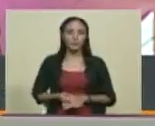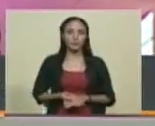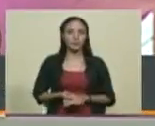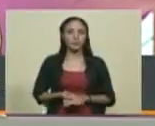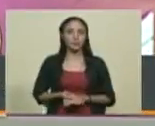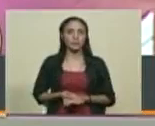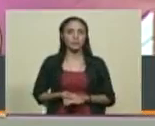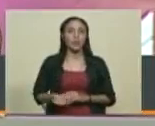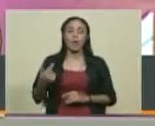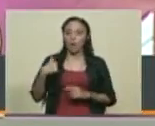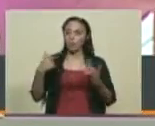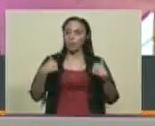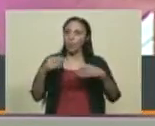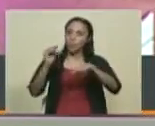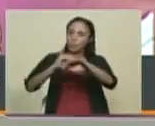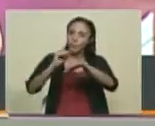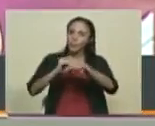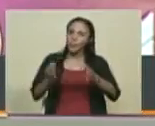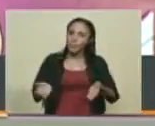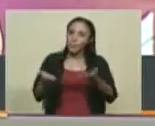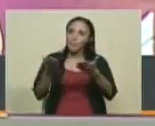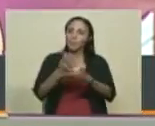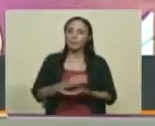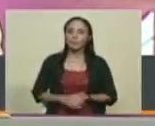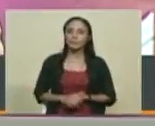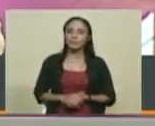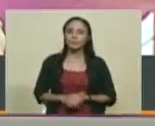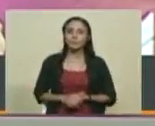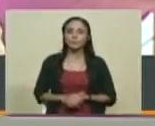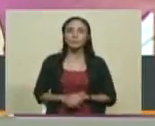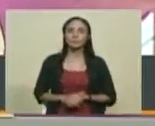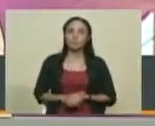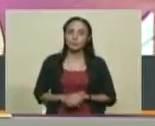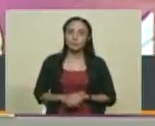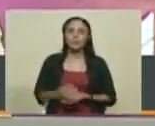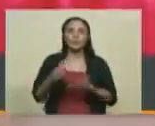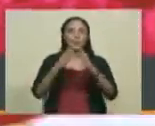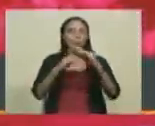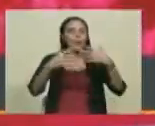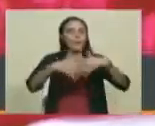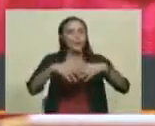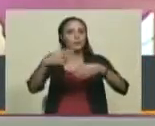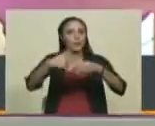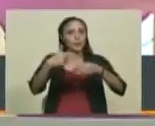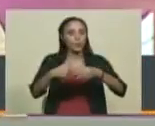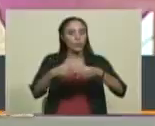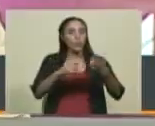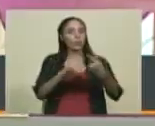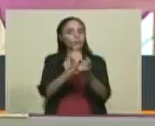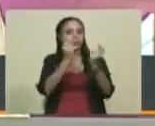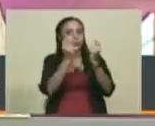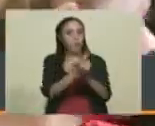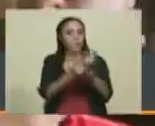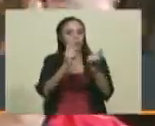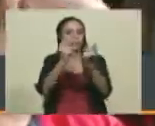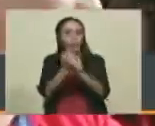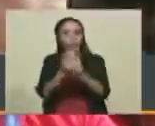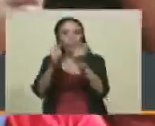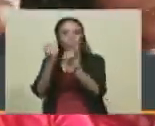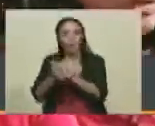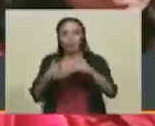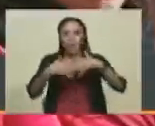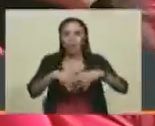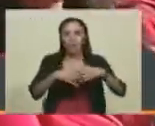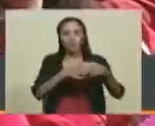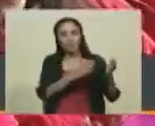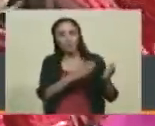sala situacional presidencial para la industria petrolera y de los cambios que vamos a hacer para